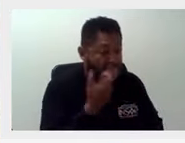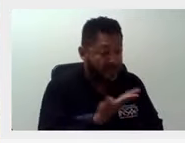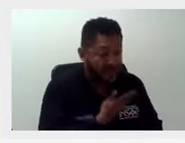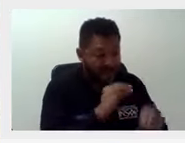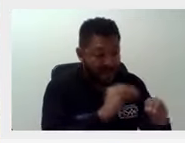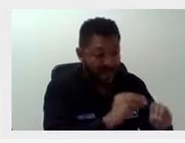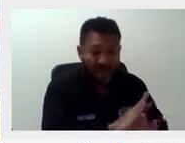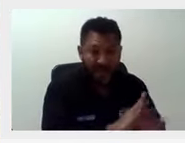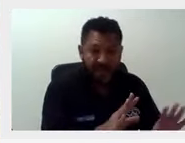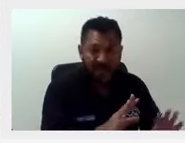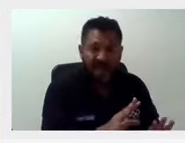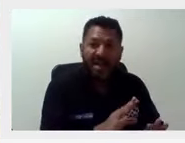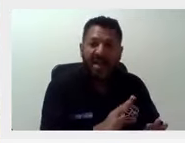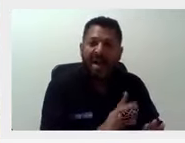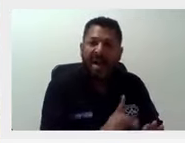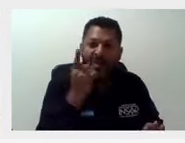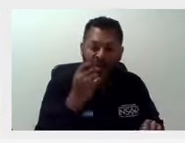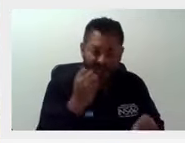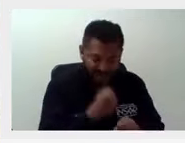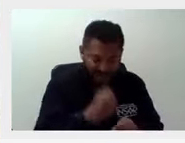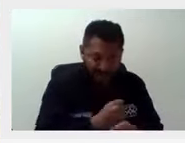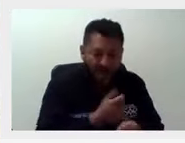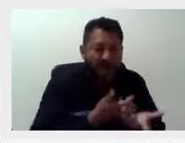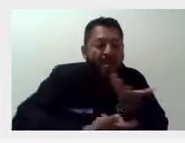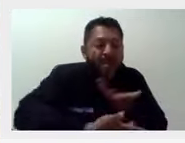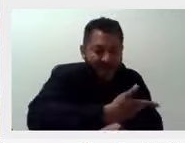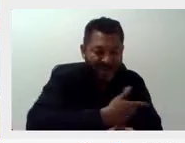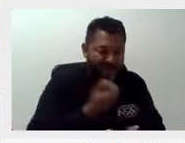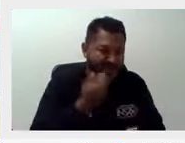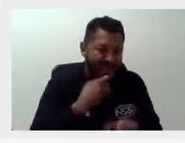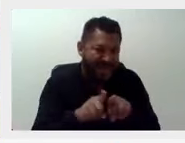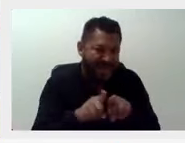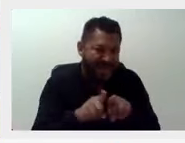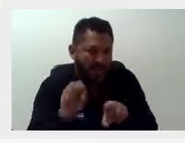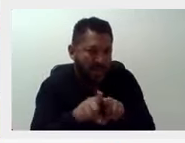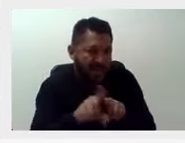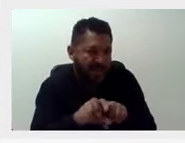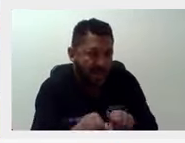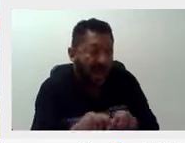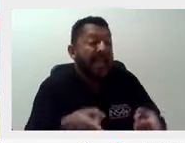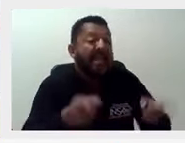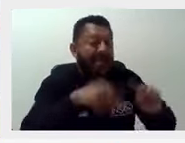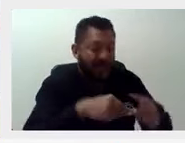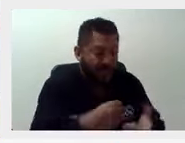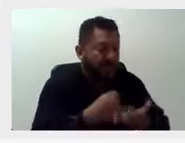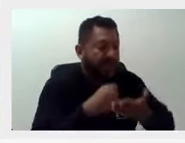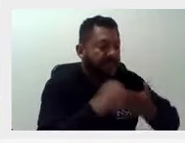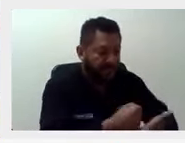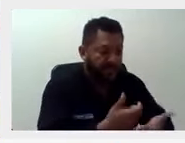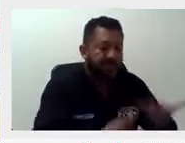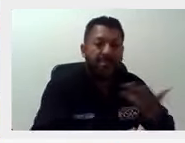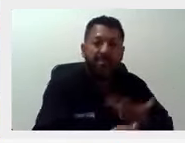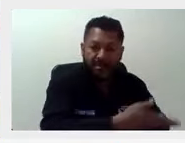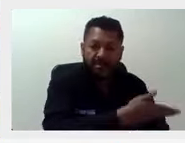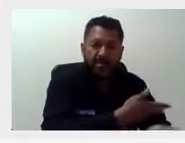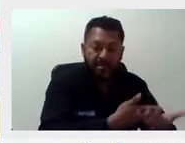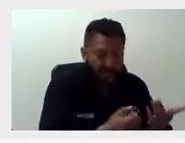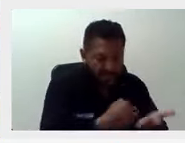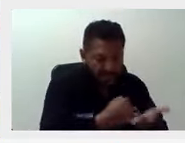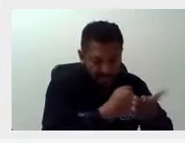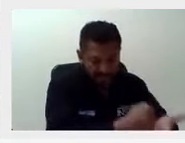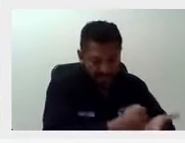trabajo colaborativo donde los hermanos entren a jugar una parte importante de colaboración